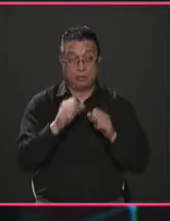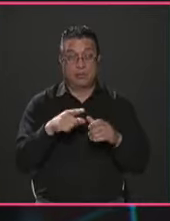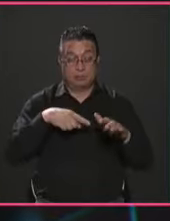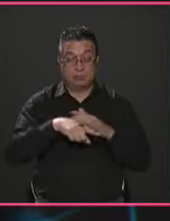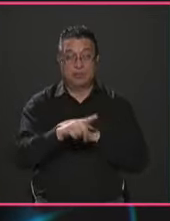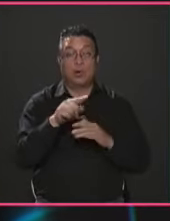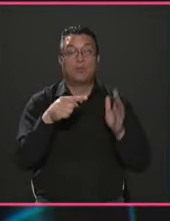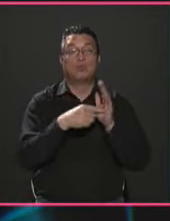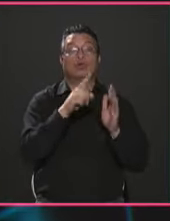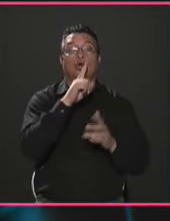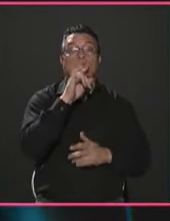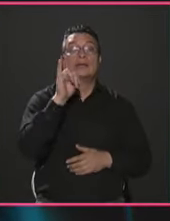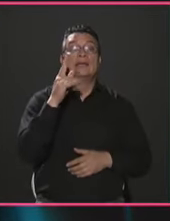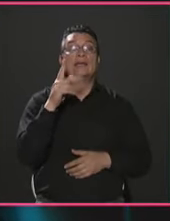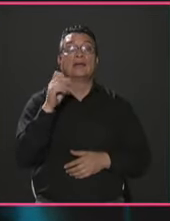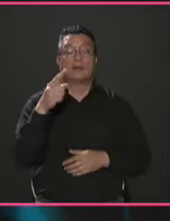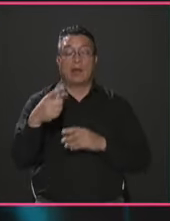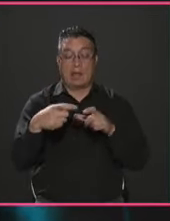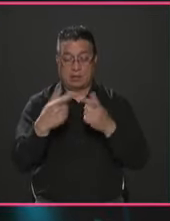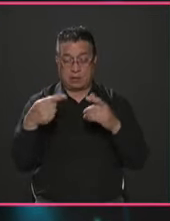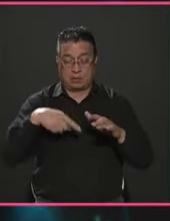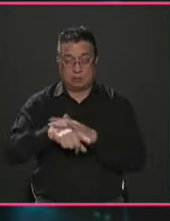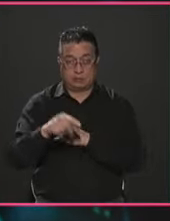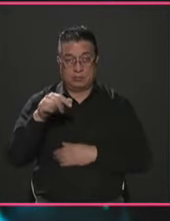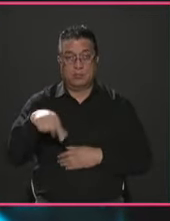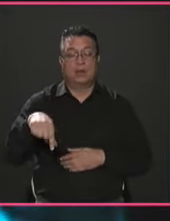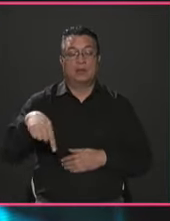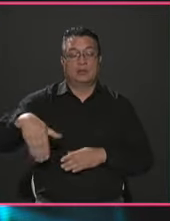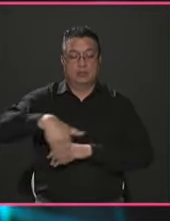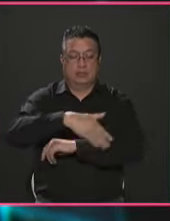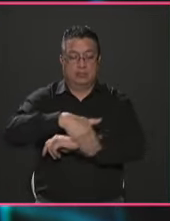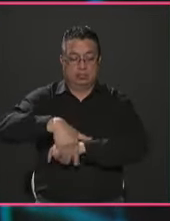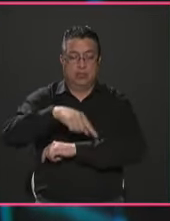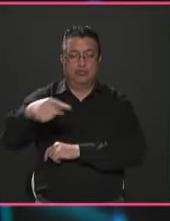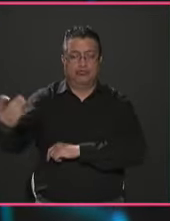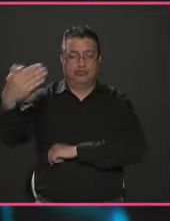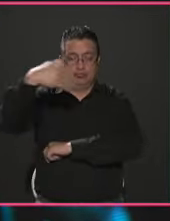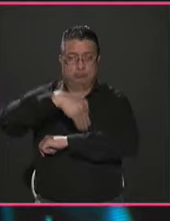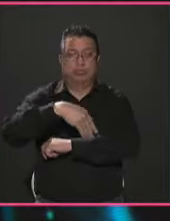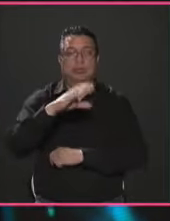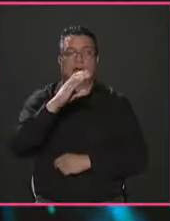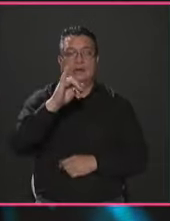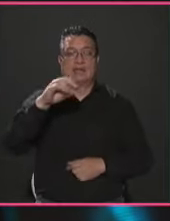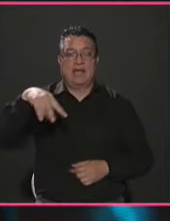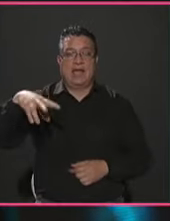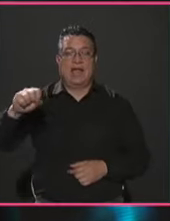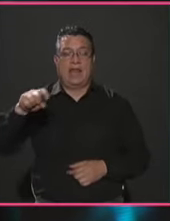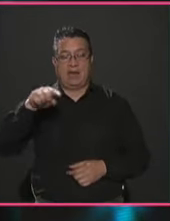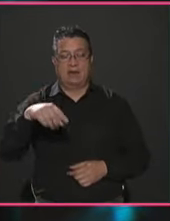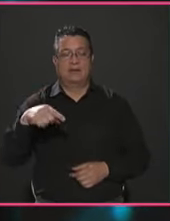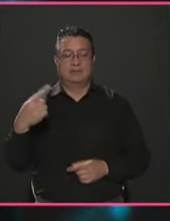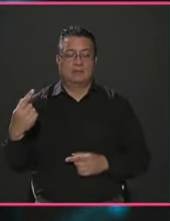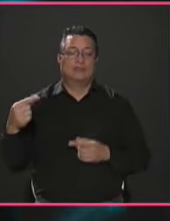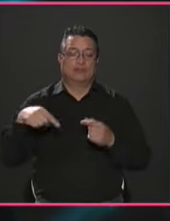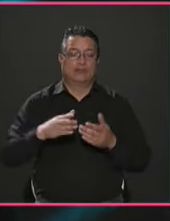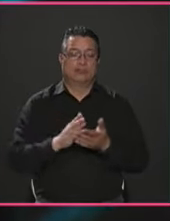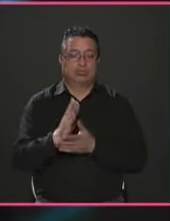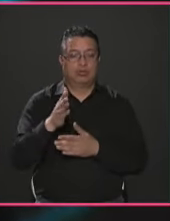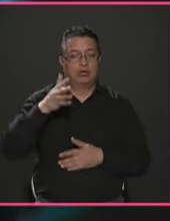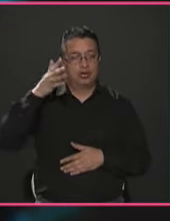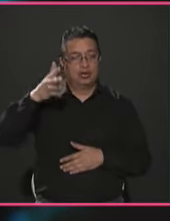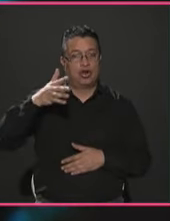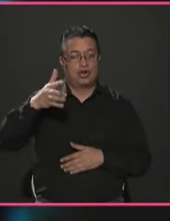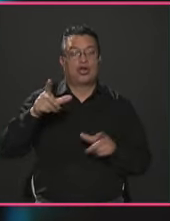A punto ticket saquen su entrada para mañana Vengan aquí Arturo prat 33 al centro de extensión de Instituto Nacional donde se seguirá desarrollando el congreso